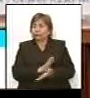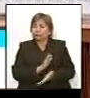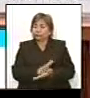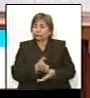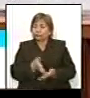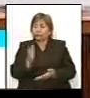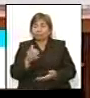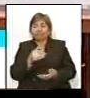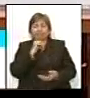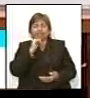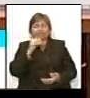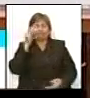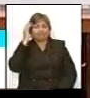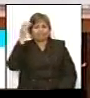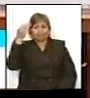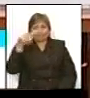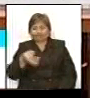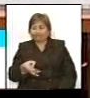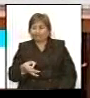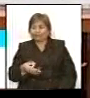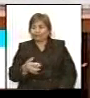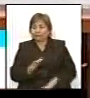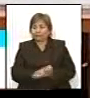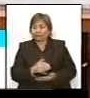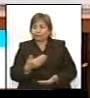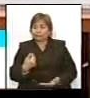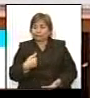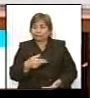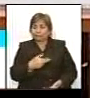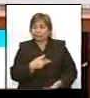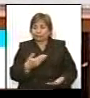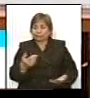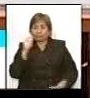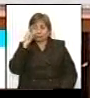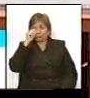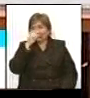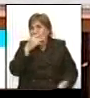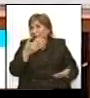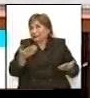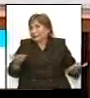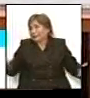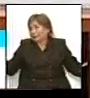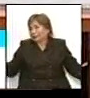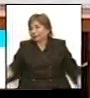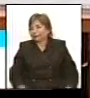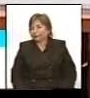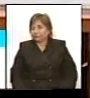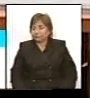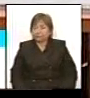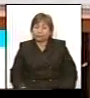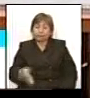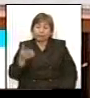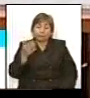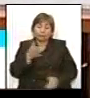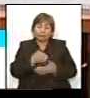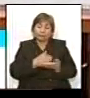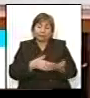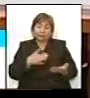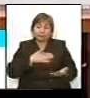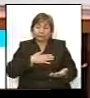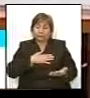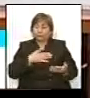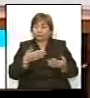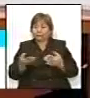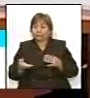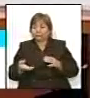documento. O sea, la falta de credibilidad que existe en nuestro país es terrible. Porque parte, para mí, de la lucha